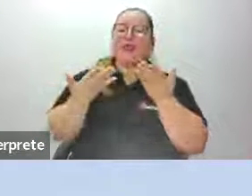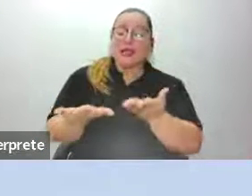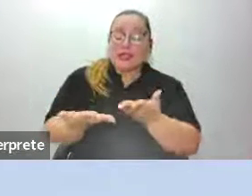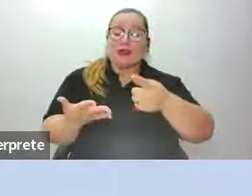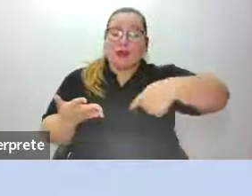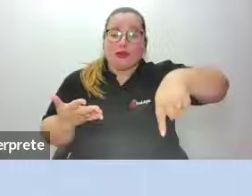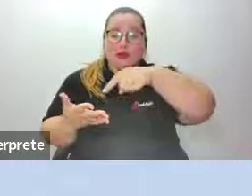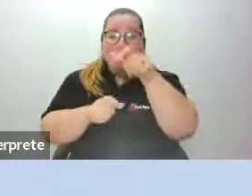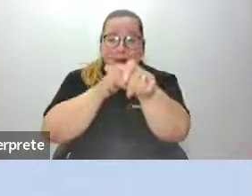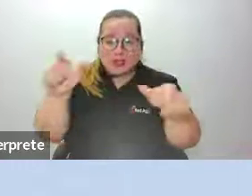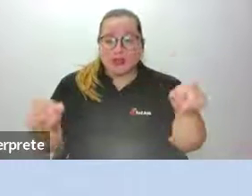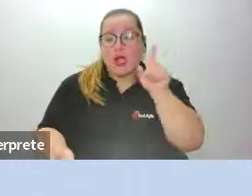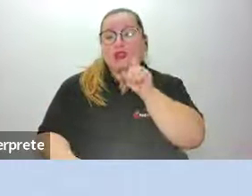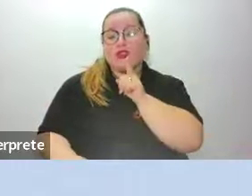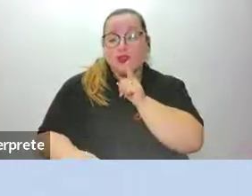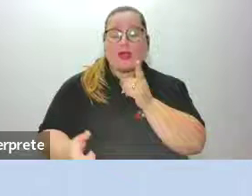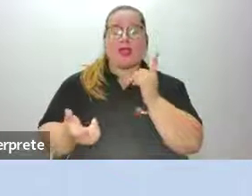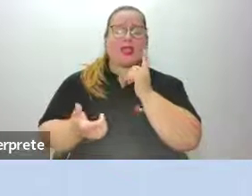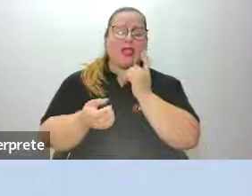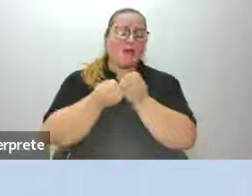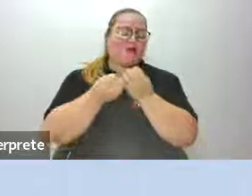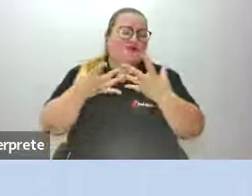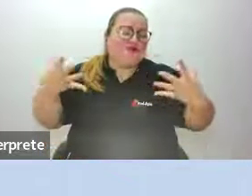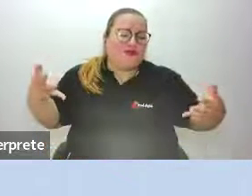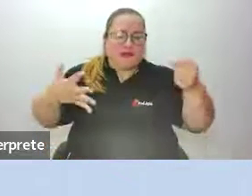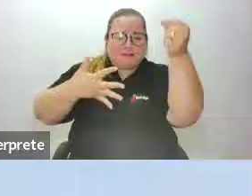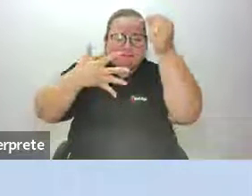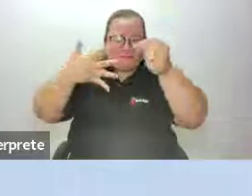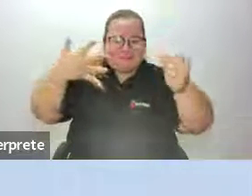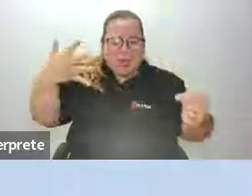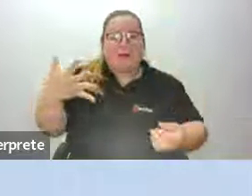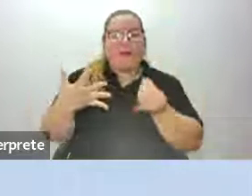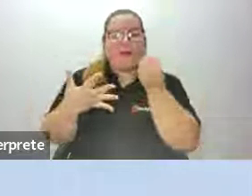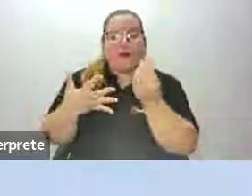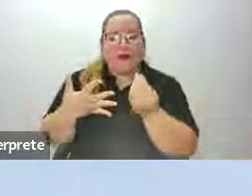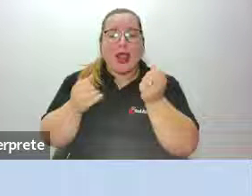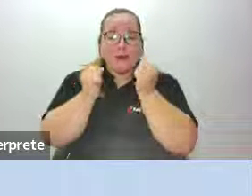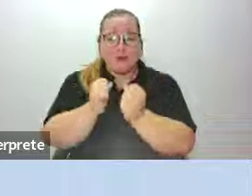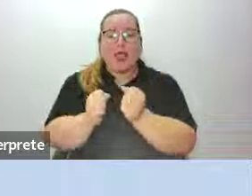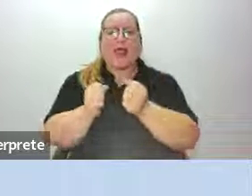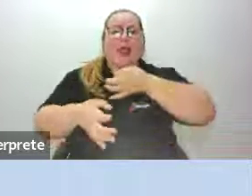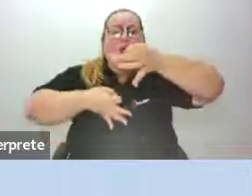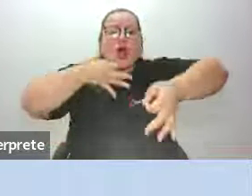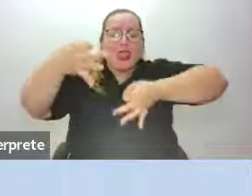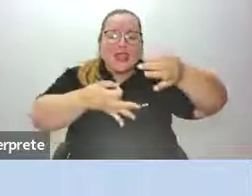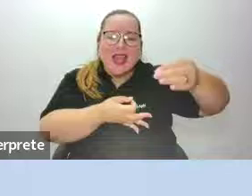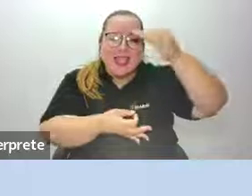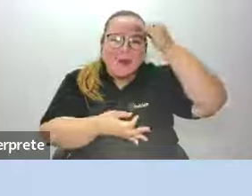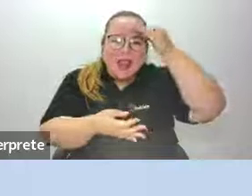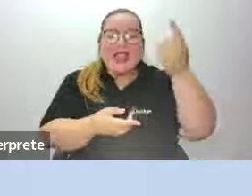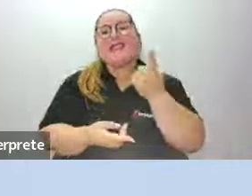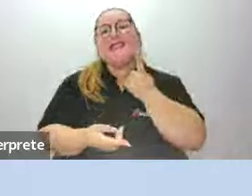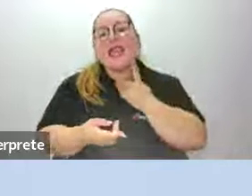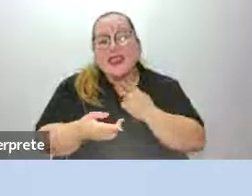personas sordas tienen mucha riqueza de cómo expresar sus experiencias, sus intereses,